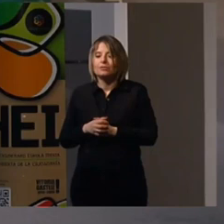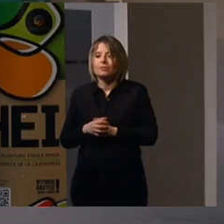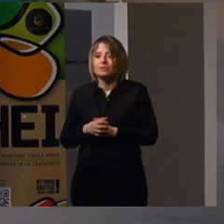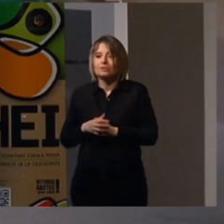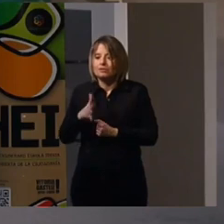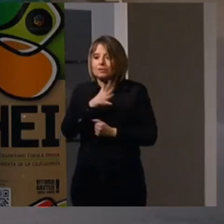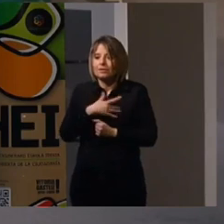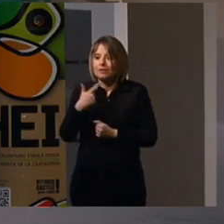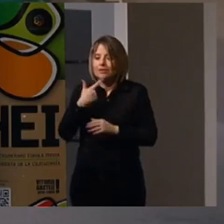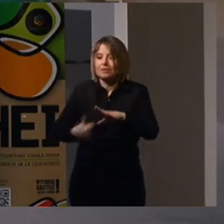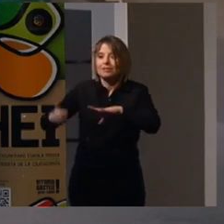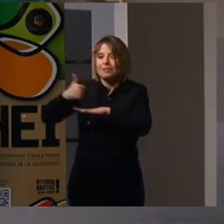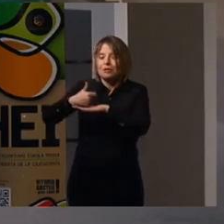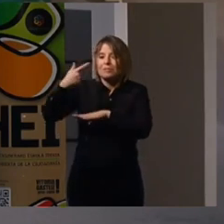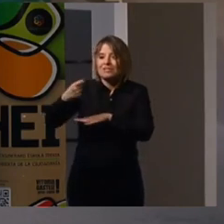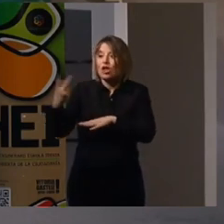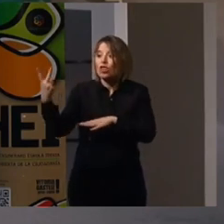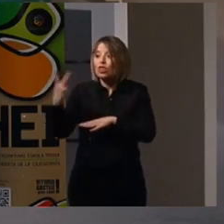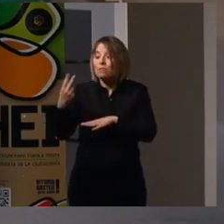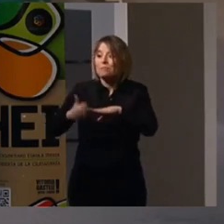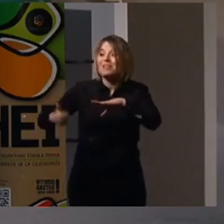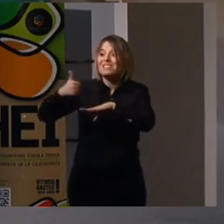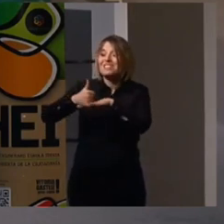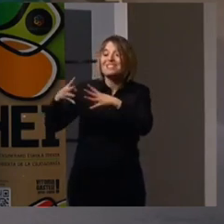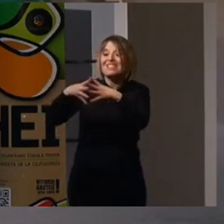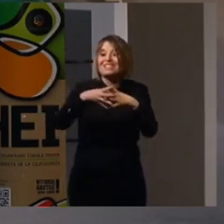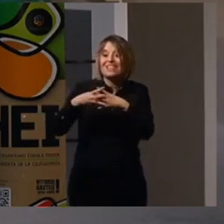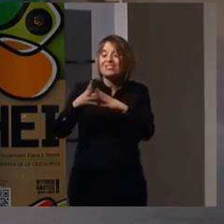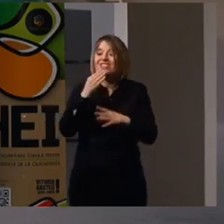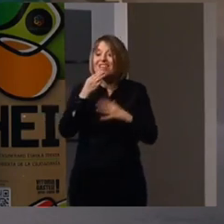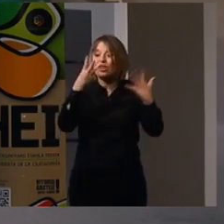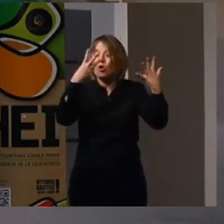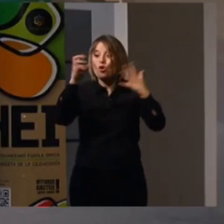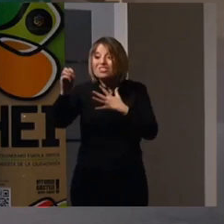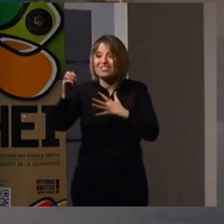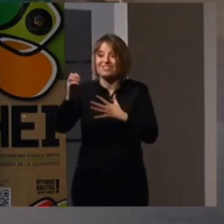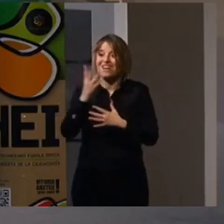¿quién se va a disputar la presidencia estadounidense? 2 personas de 80 años. Señores, ¿no?